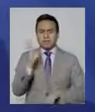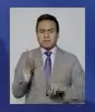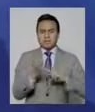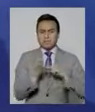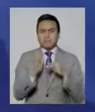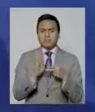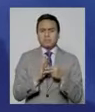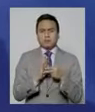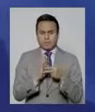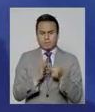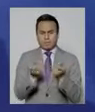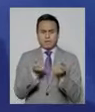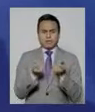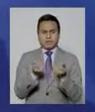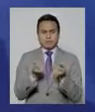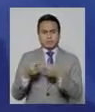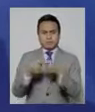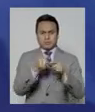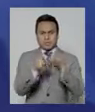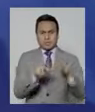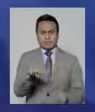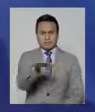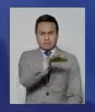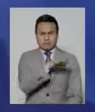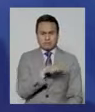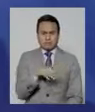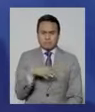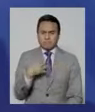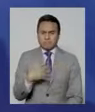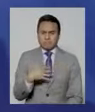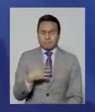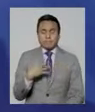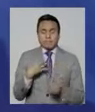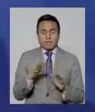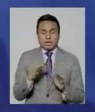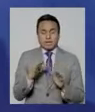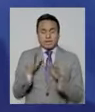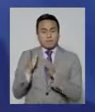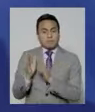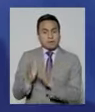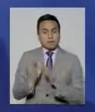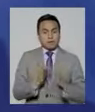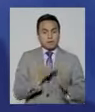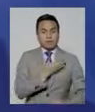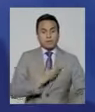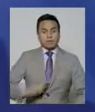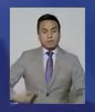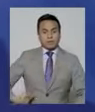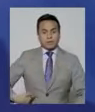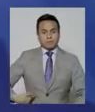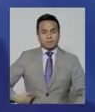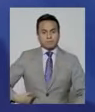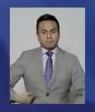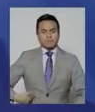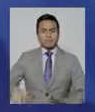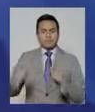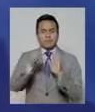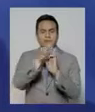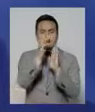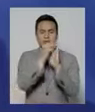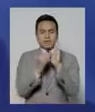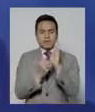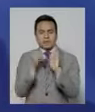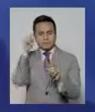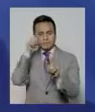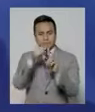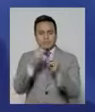problemas económicos y sociales, y por lo tanto, una vez que se preparó el gobierno con leyes